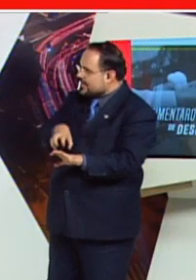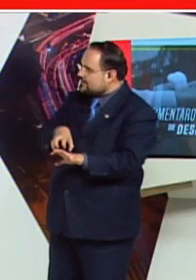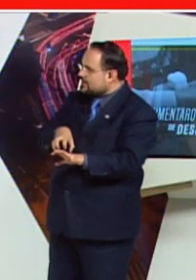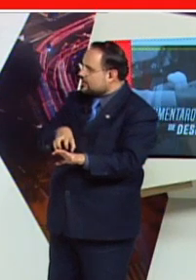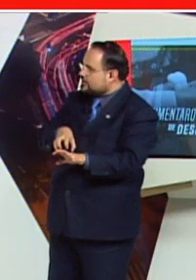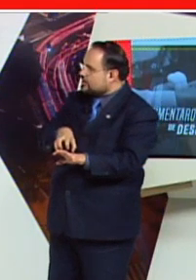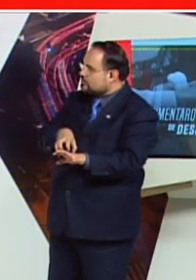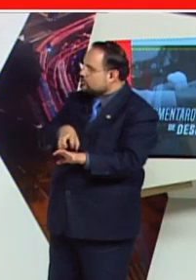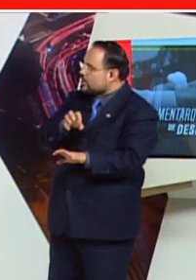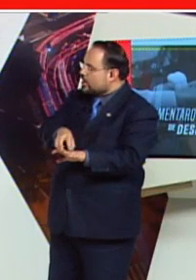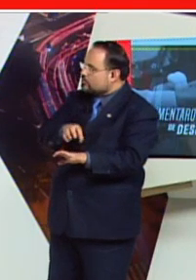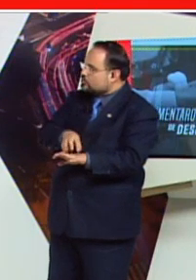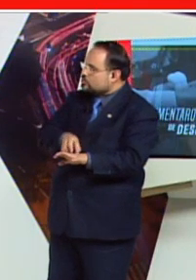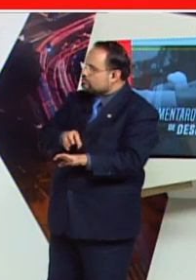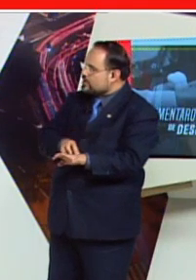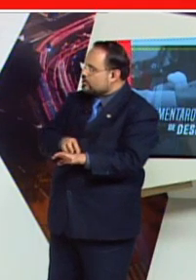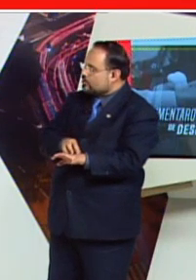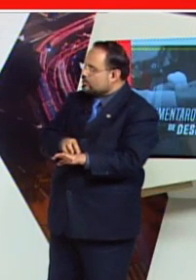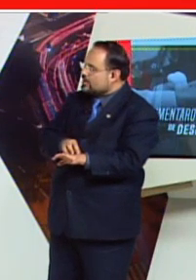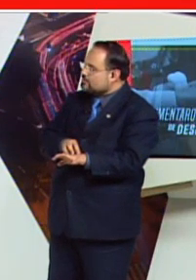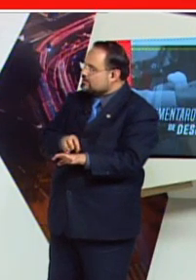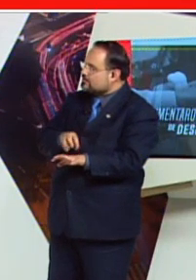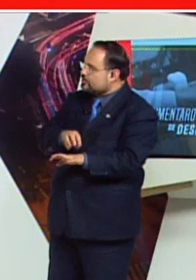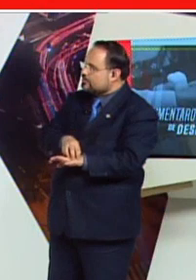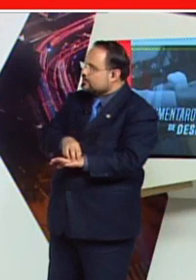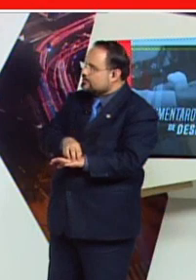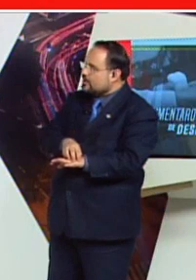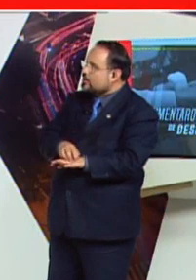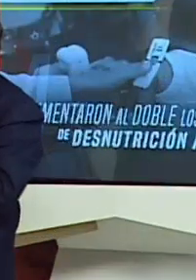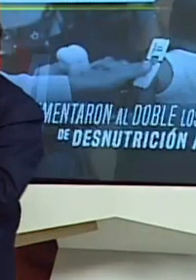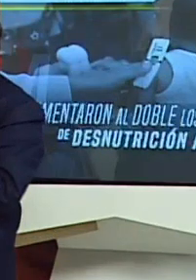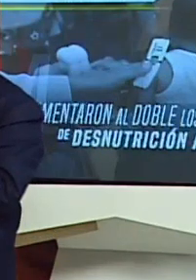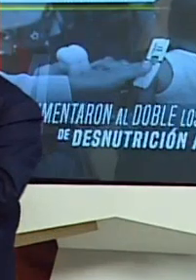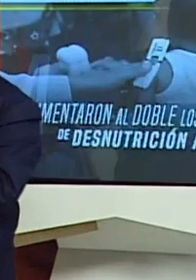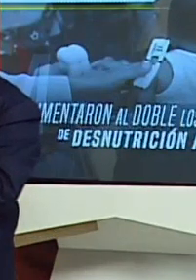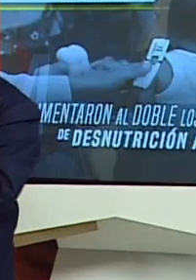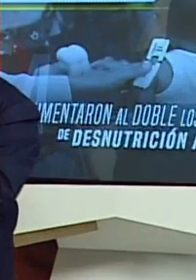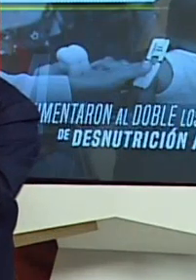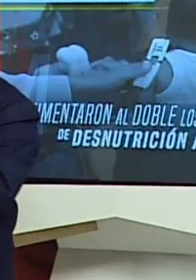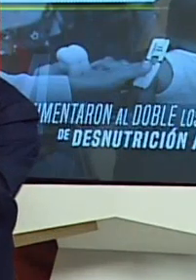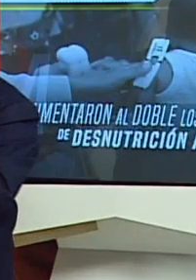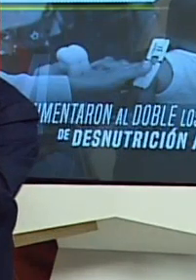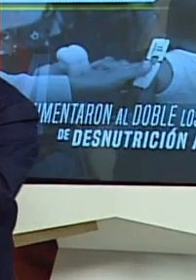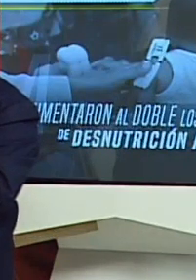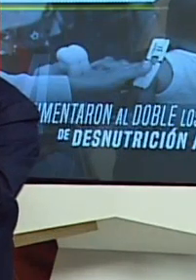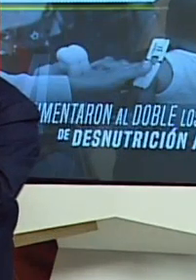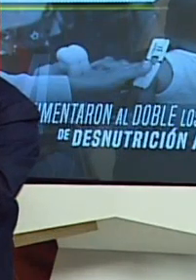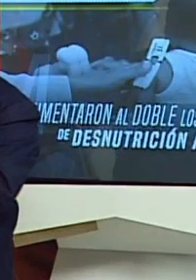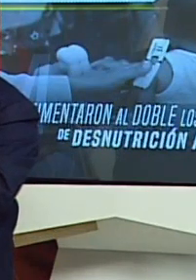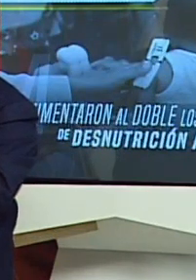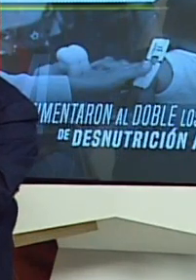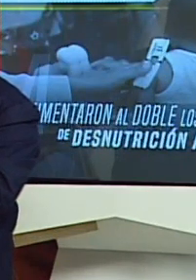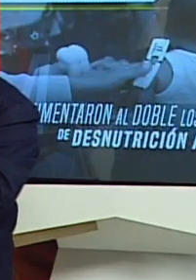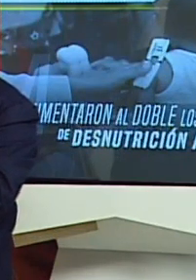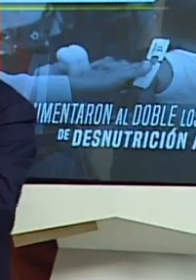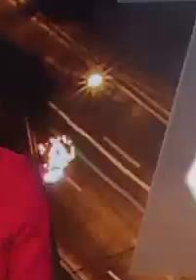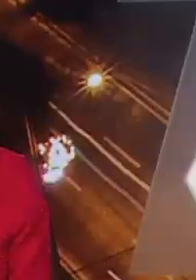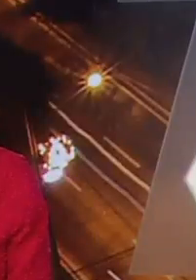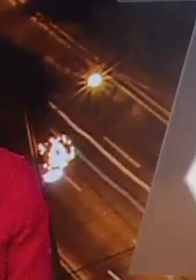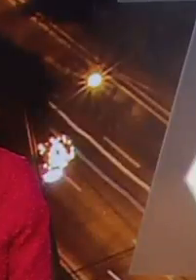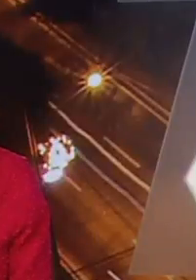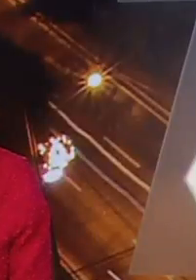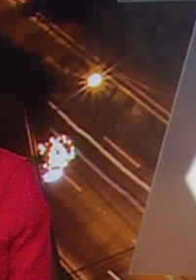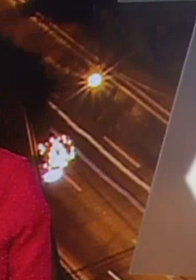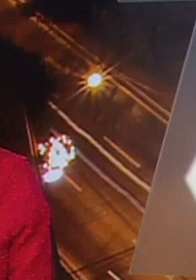riqueza que tenemos en nuestros microclimas y biodiversidad mucho podemos hacer para cambiar esto lo que pasa es que hay que hacerlo ya